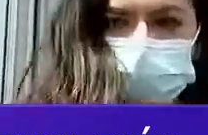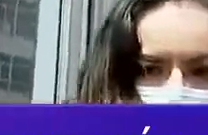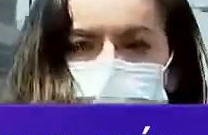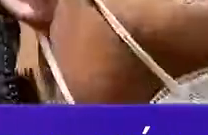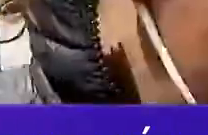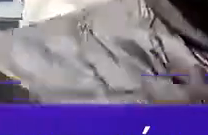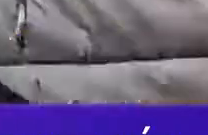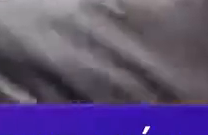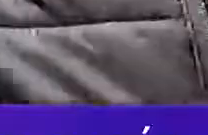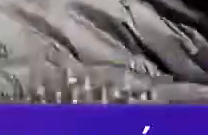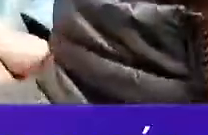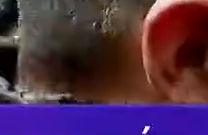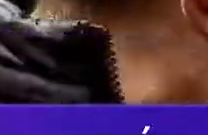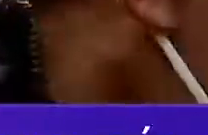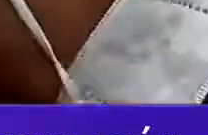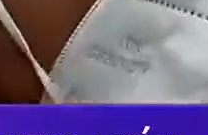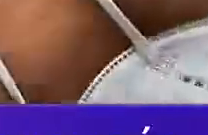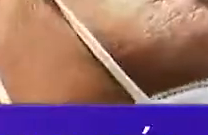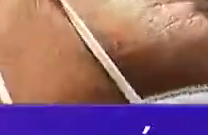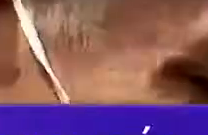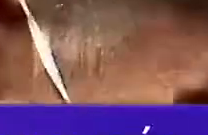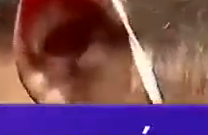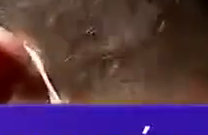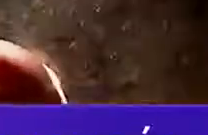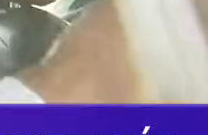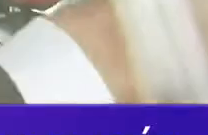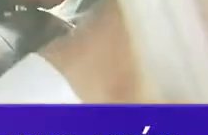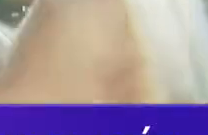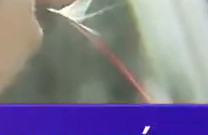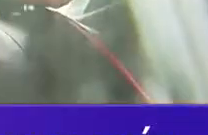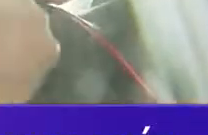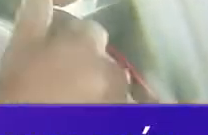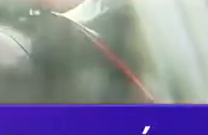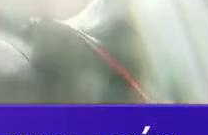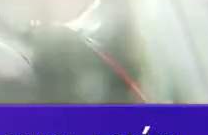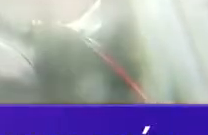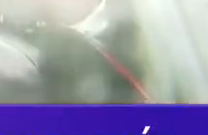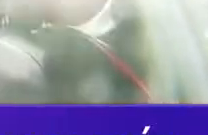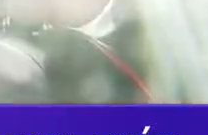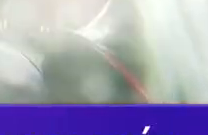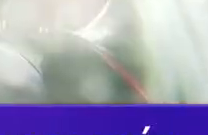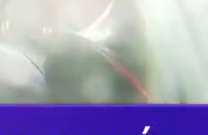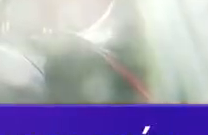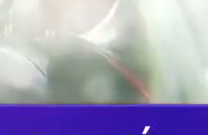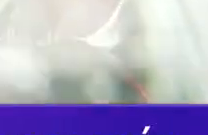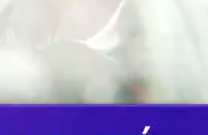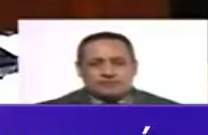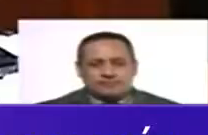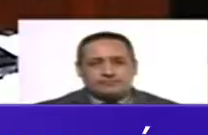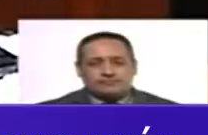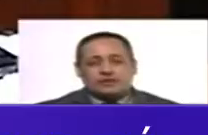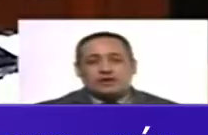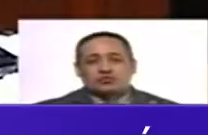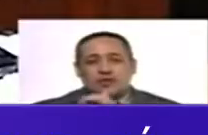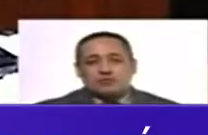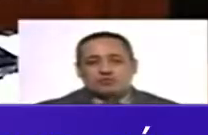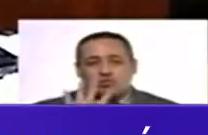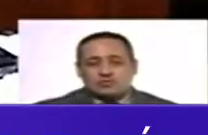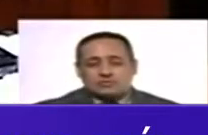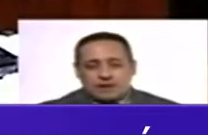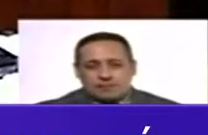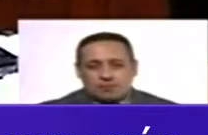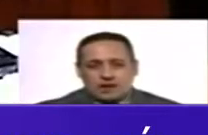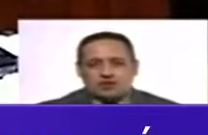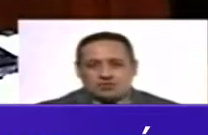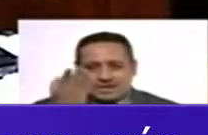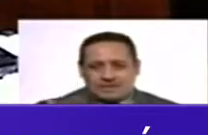ante la fiscalía por una trabajadora de parlamento que lo acusa de violación sexual en su despacho se ha acreditado